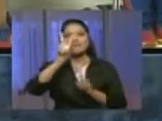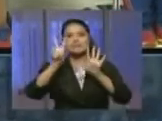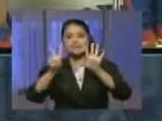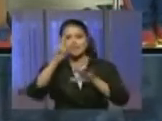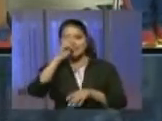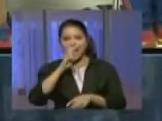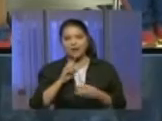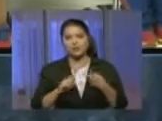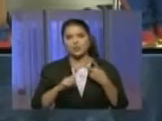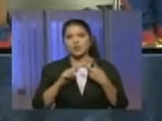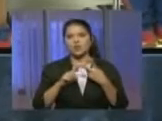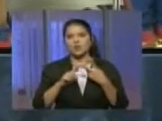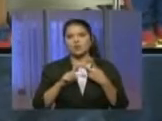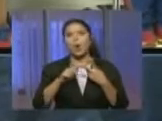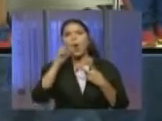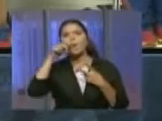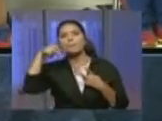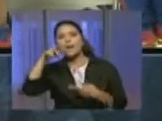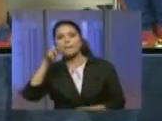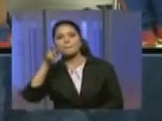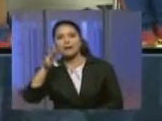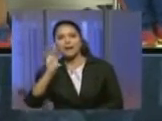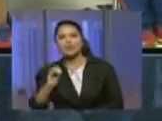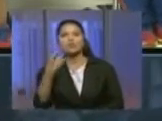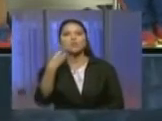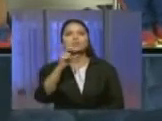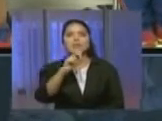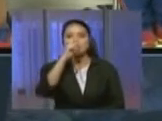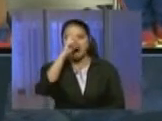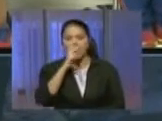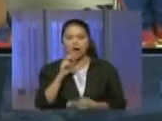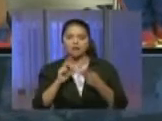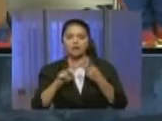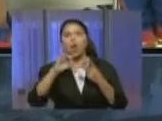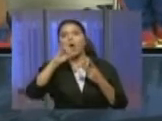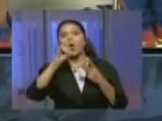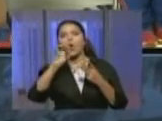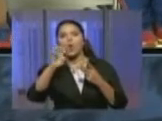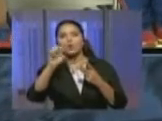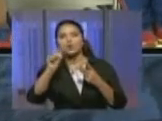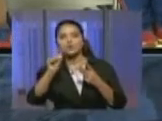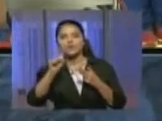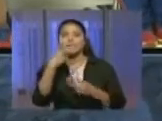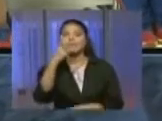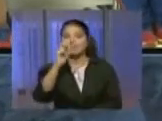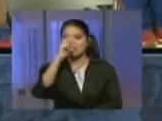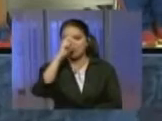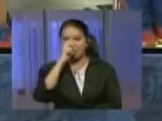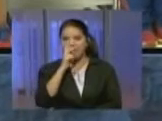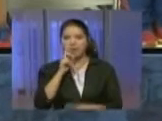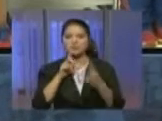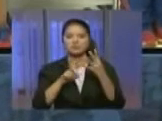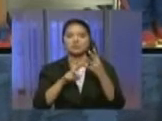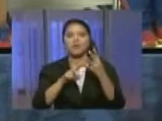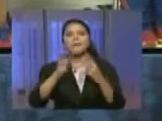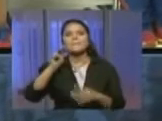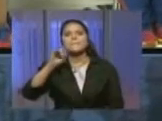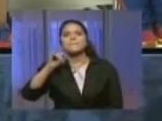años Pedro Infante 30 años José Alejandro Terán 30 años mimu